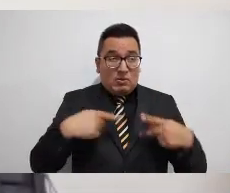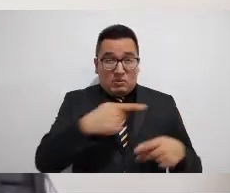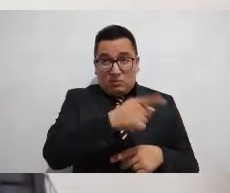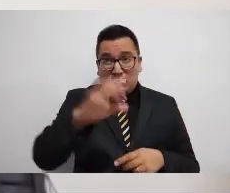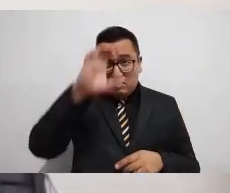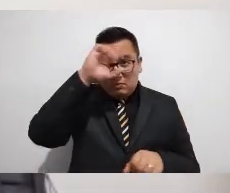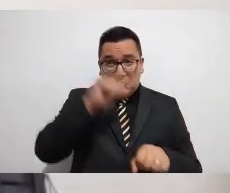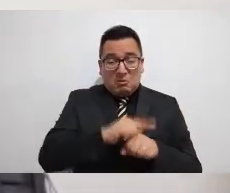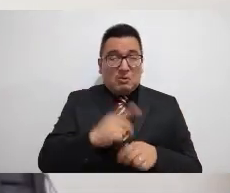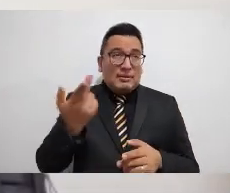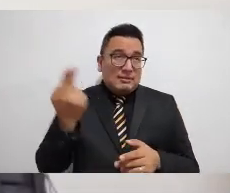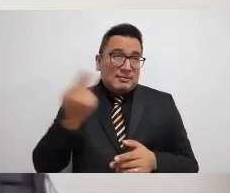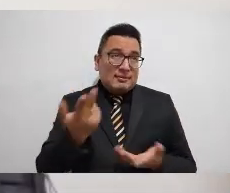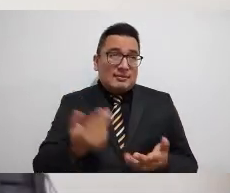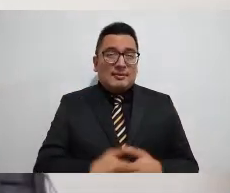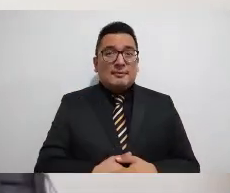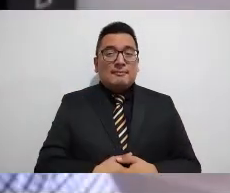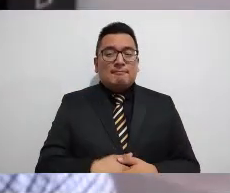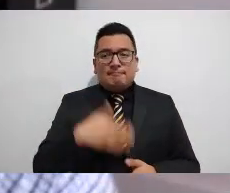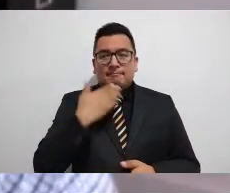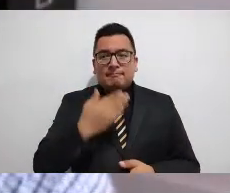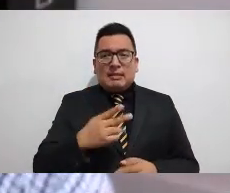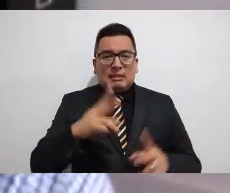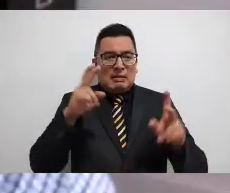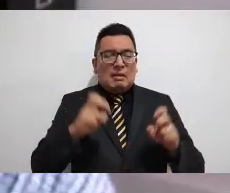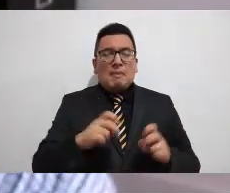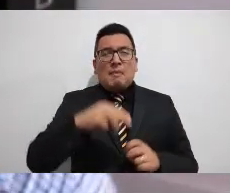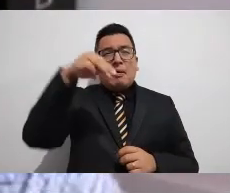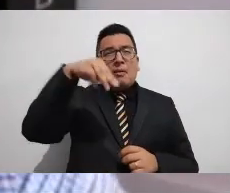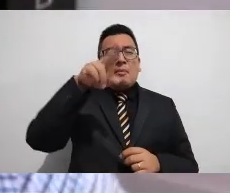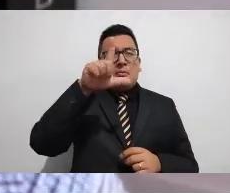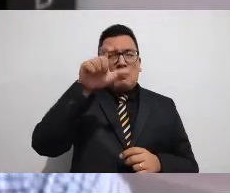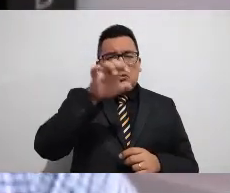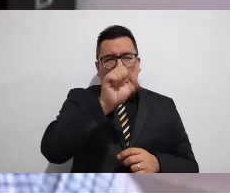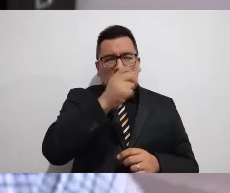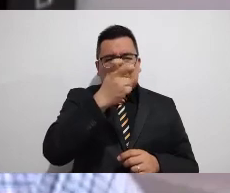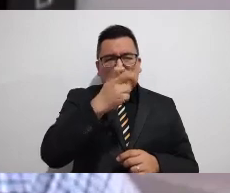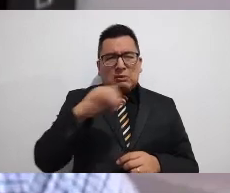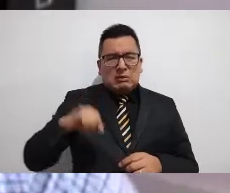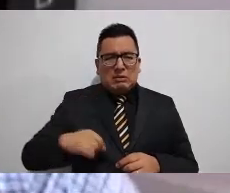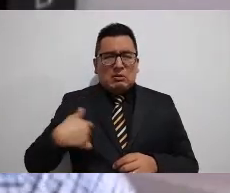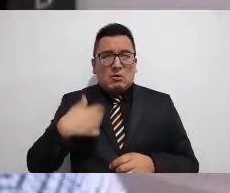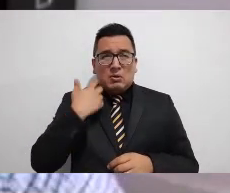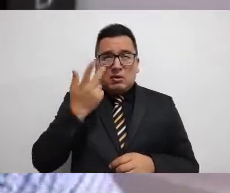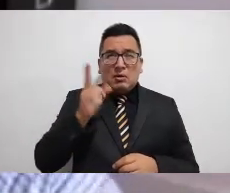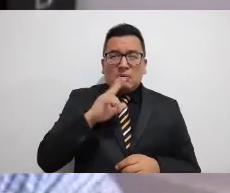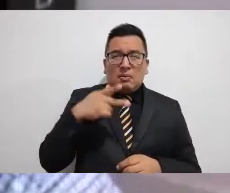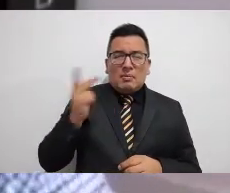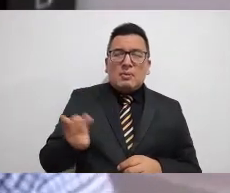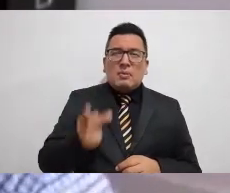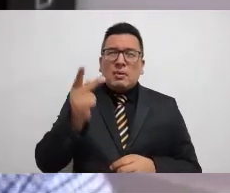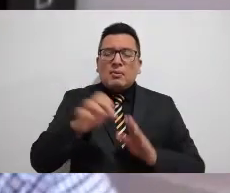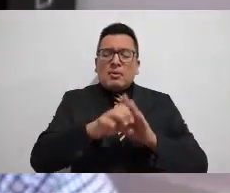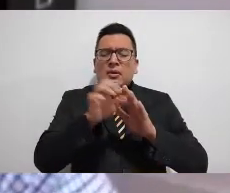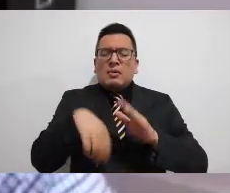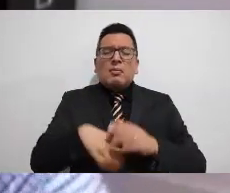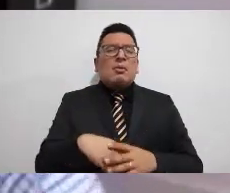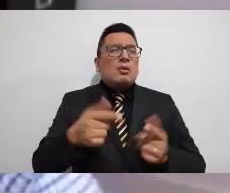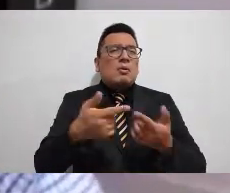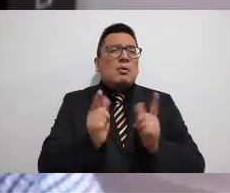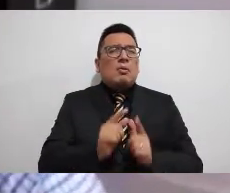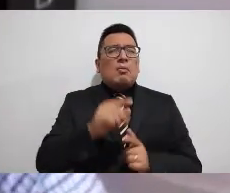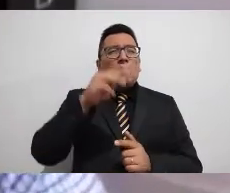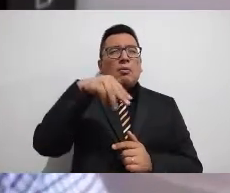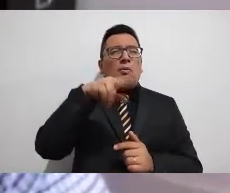importante. Pues mira, interesante el tema de los mushes, justamente es una de las preguntas que te quería hacer, si la participación política de